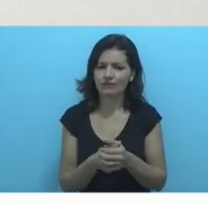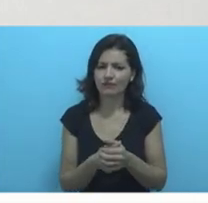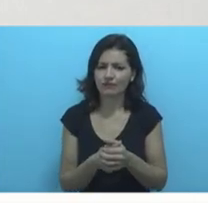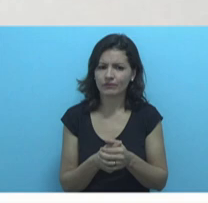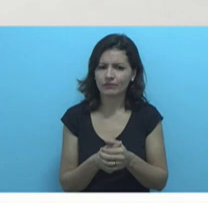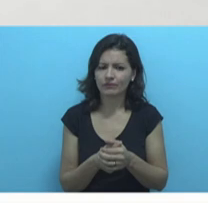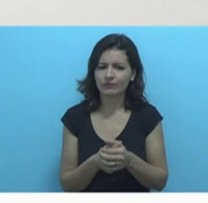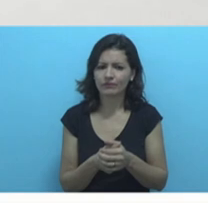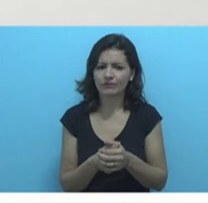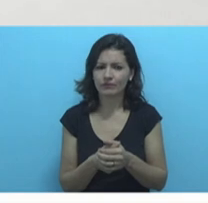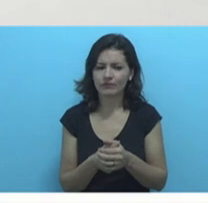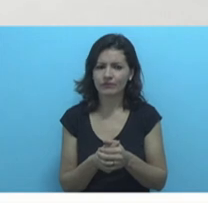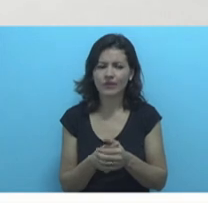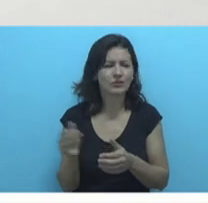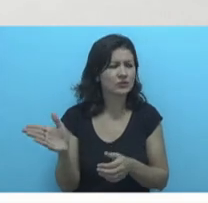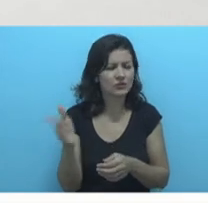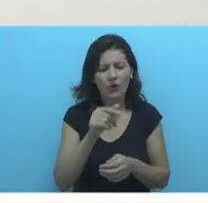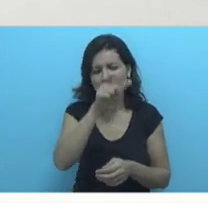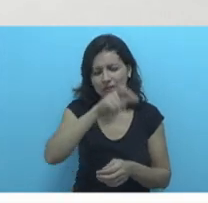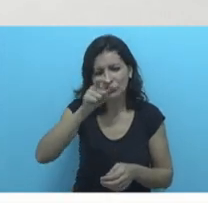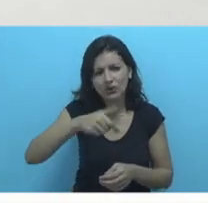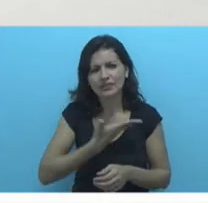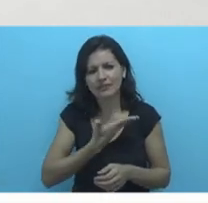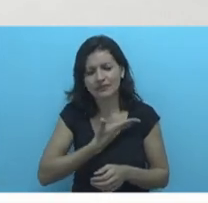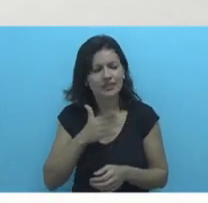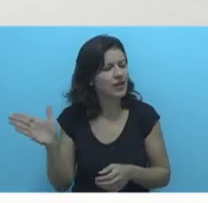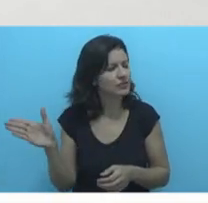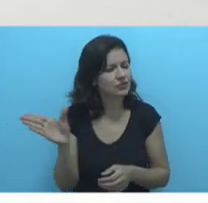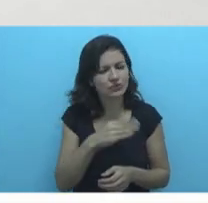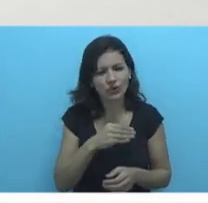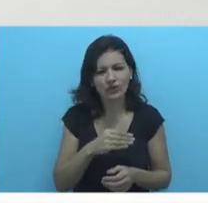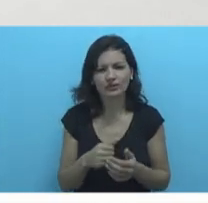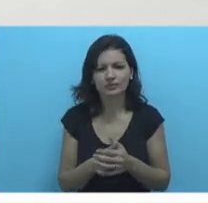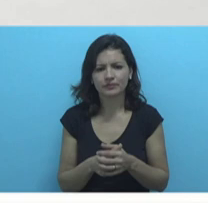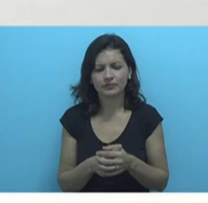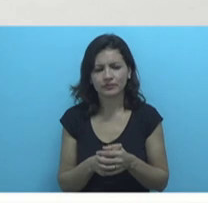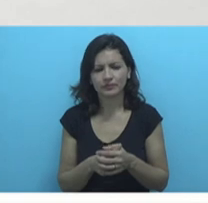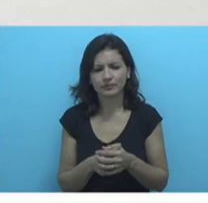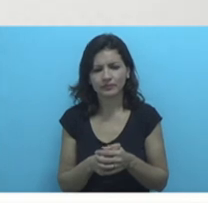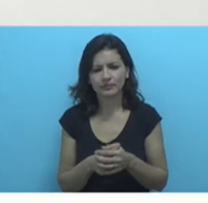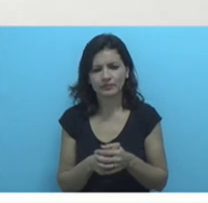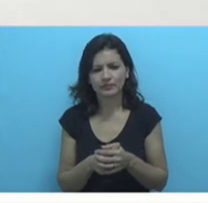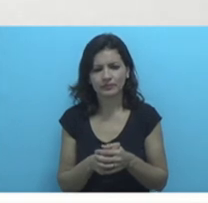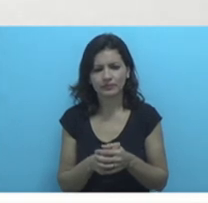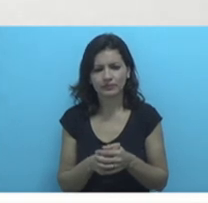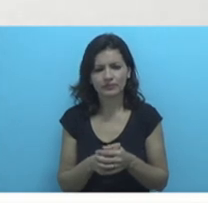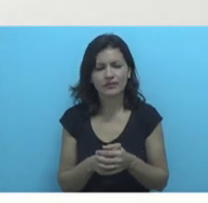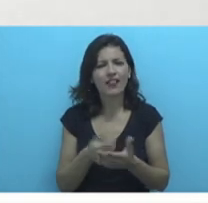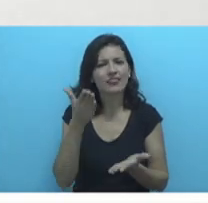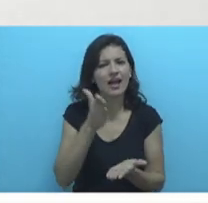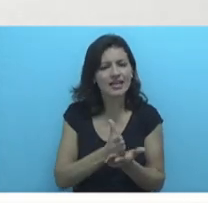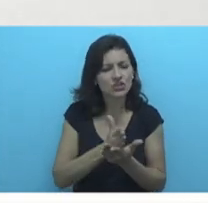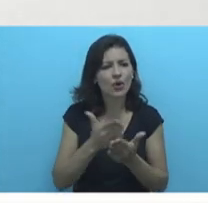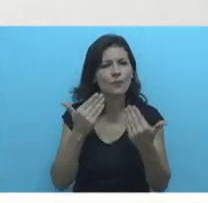La certeza de que todos los santafesinos y todas las santafesinas teníamos derecho